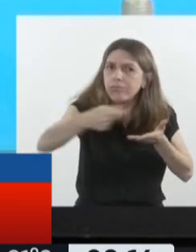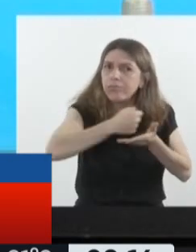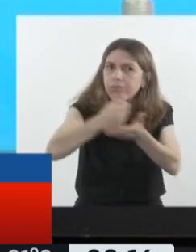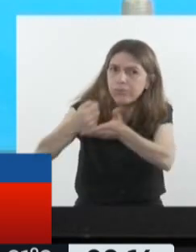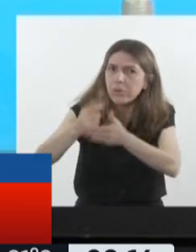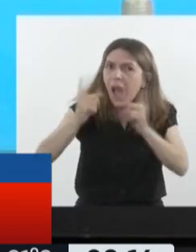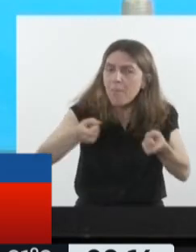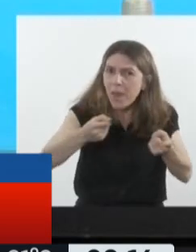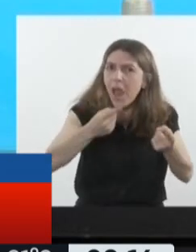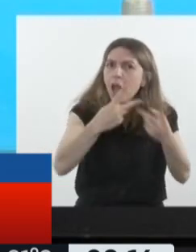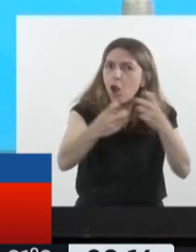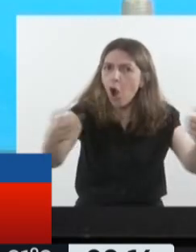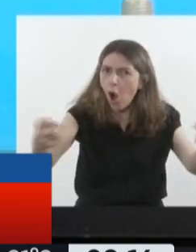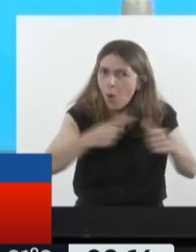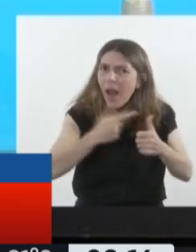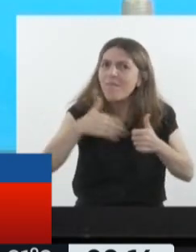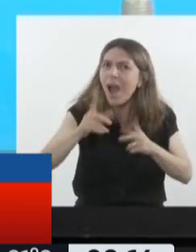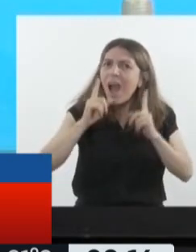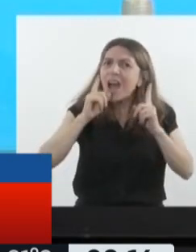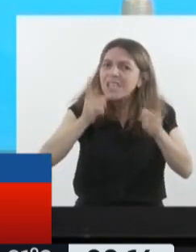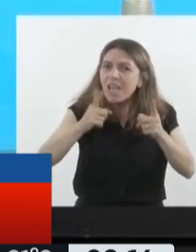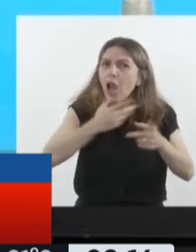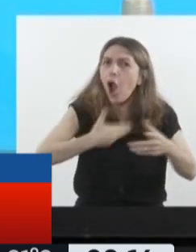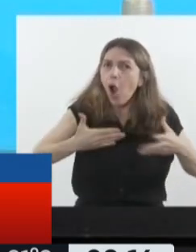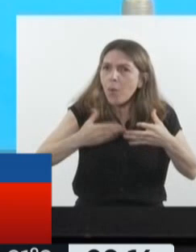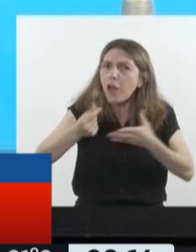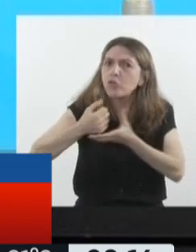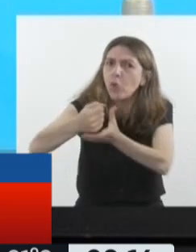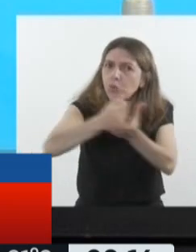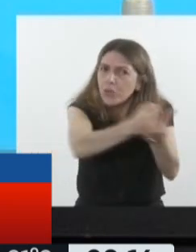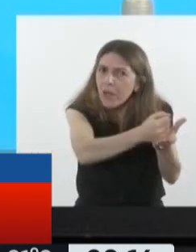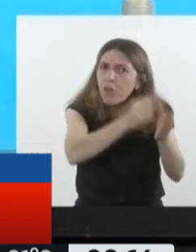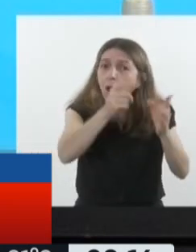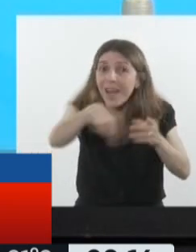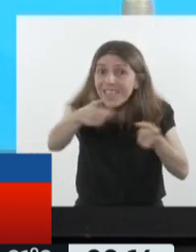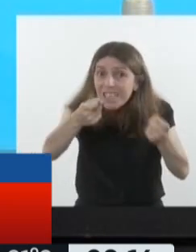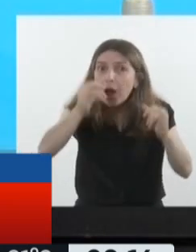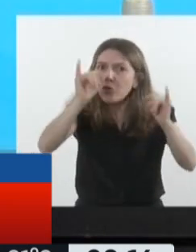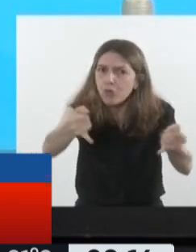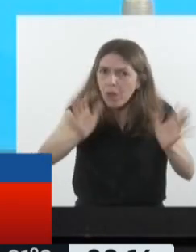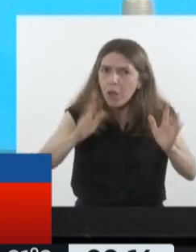que vamos a seguir asistiéndolos si hace falta.